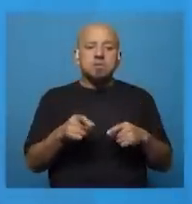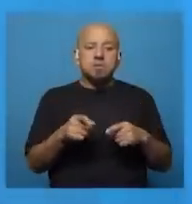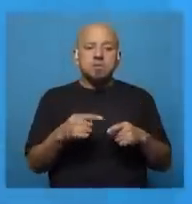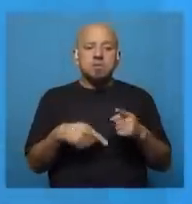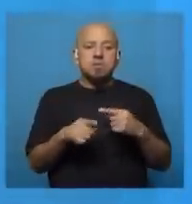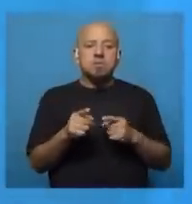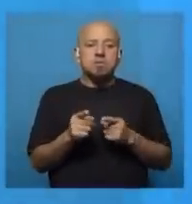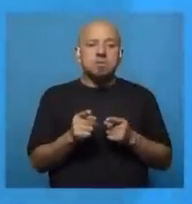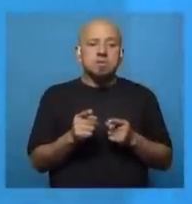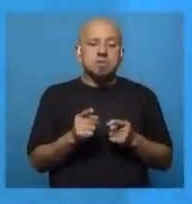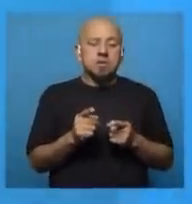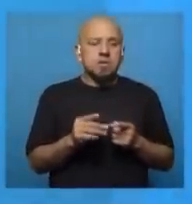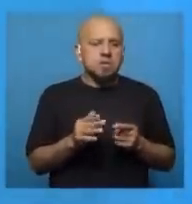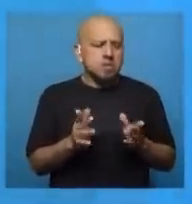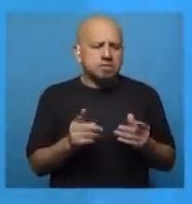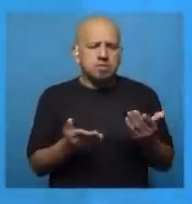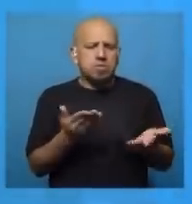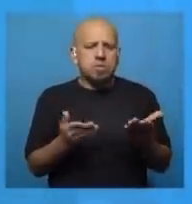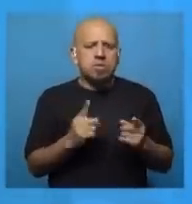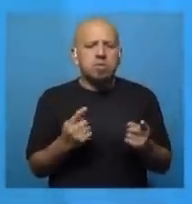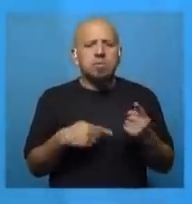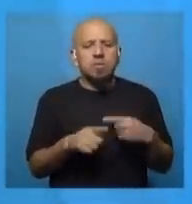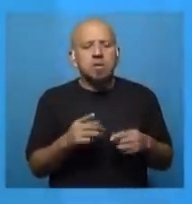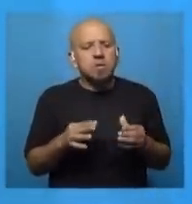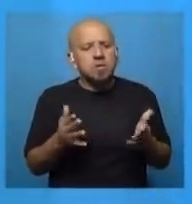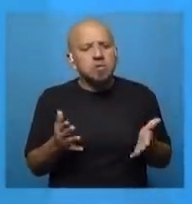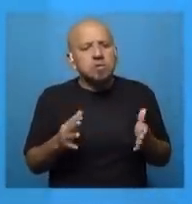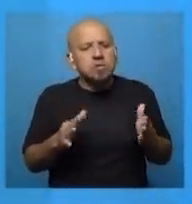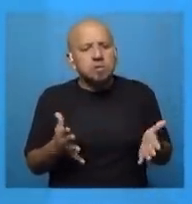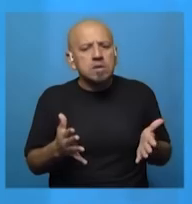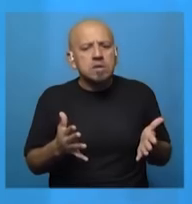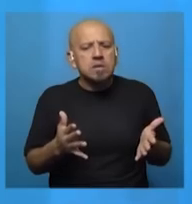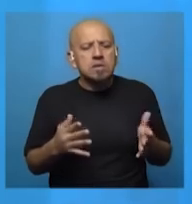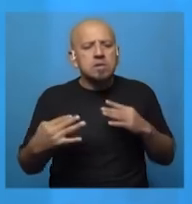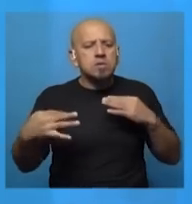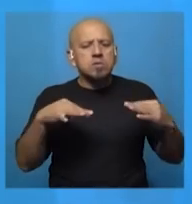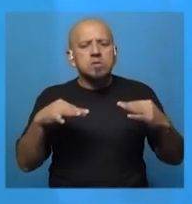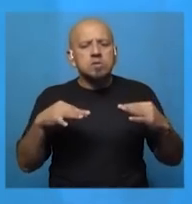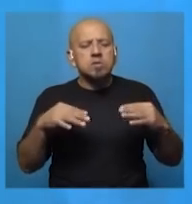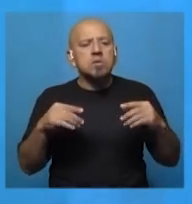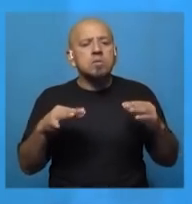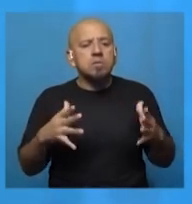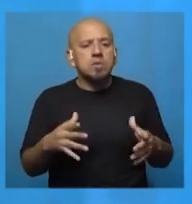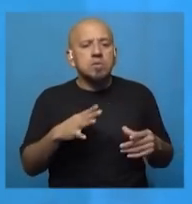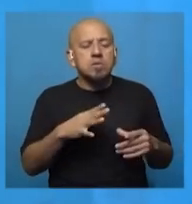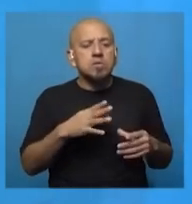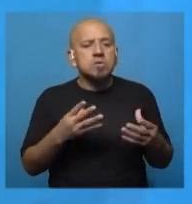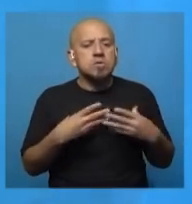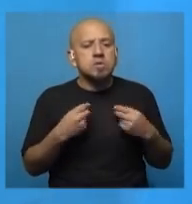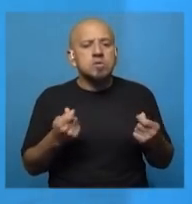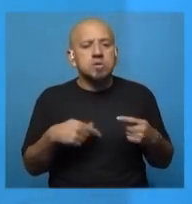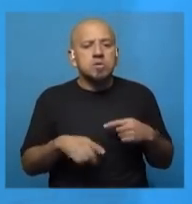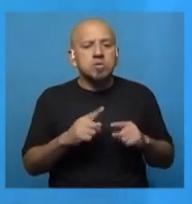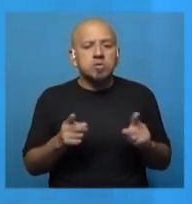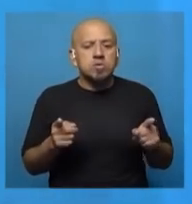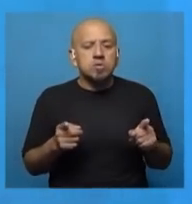no no no no ni se compara Pero además para qué está la oposición para marcar cuando siente que hay cosas que no